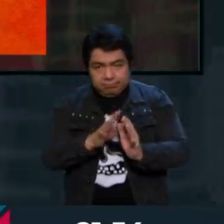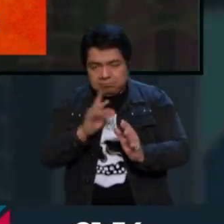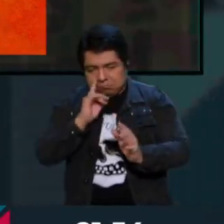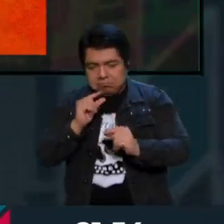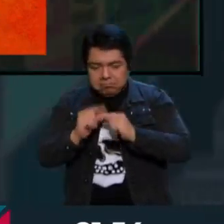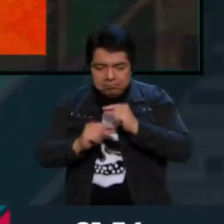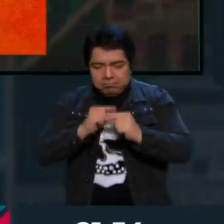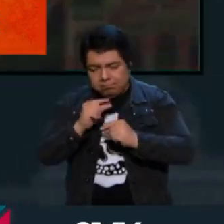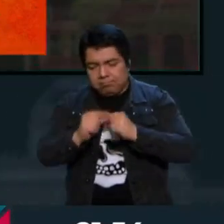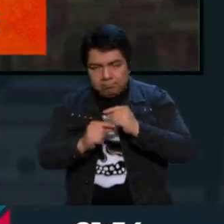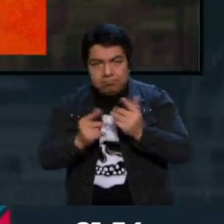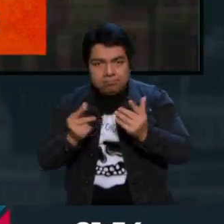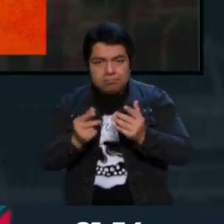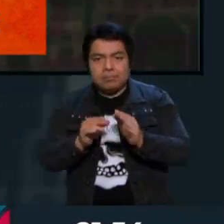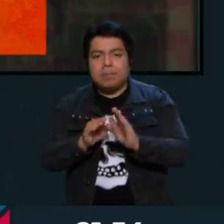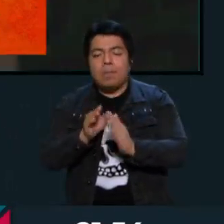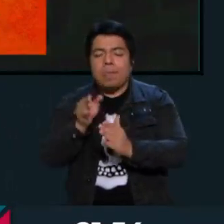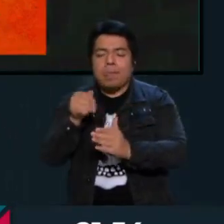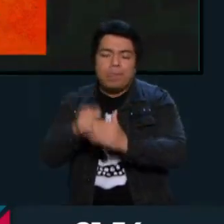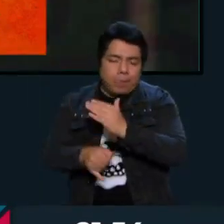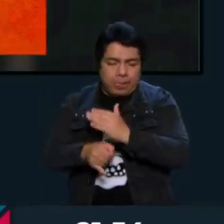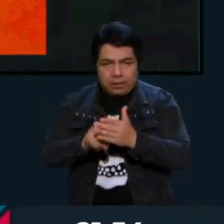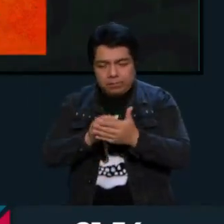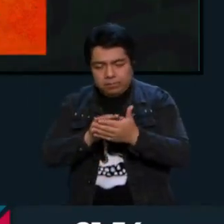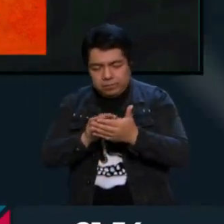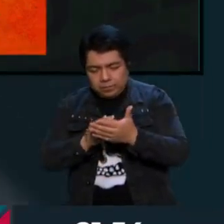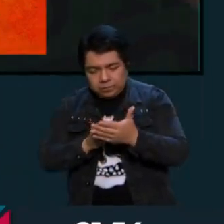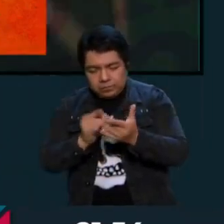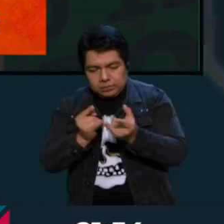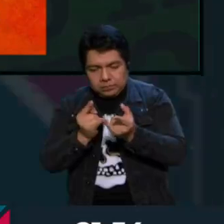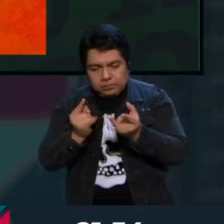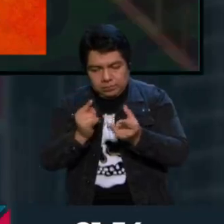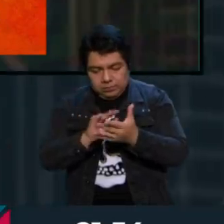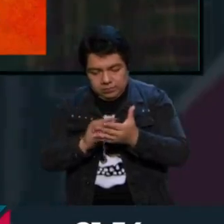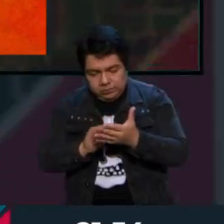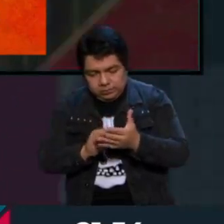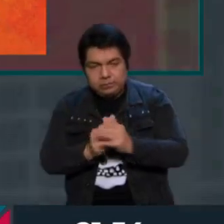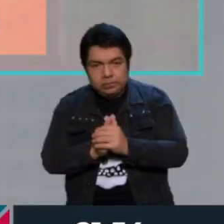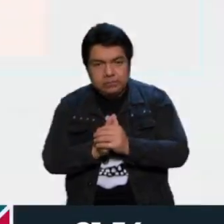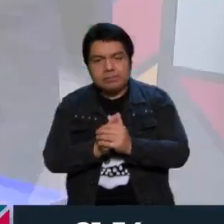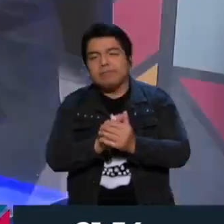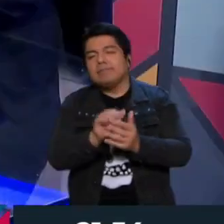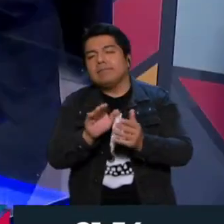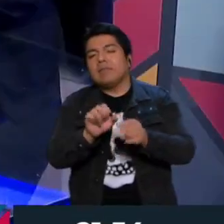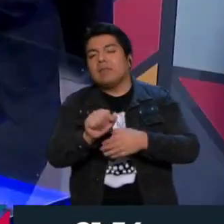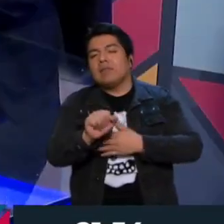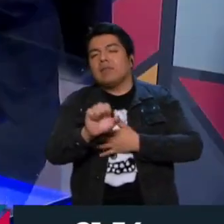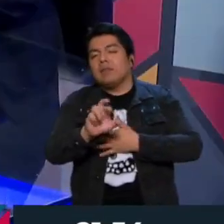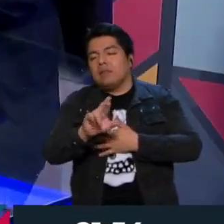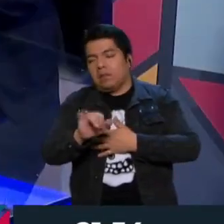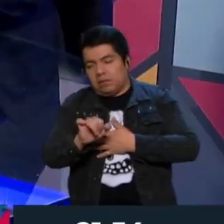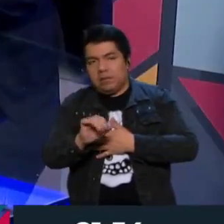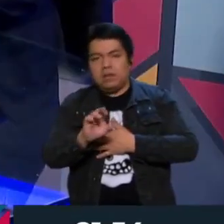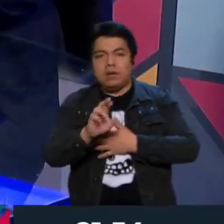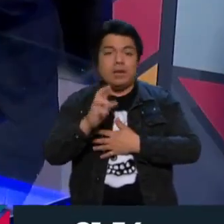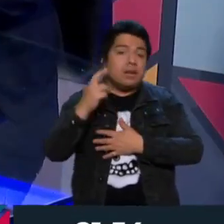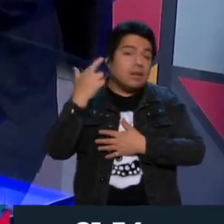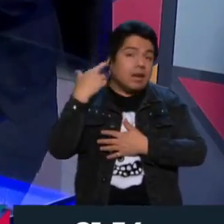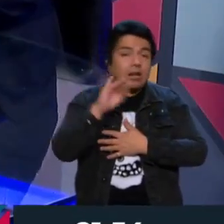ir descubriendo uno si se adentra a querer leer la historia. Entonces, bueno, se planteó hacer una serie radiofónica que se